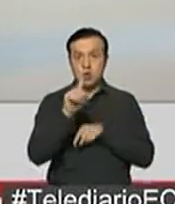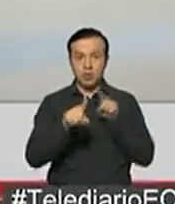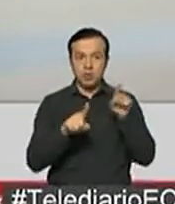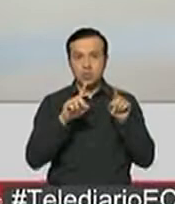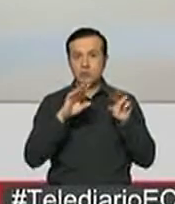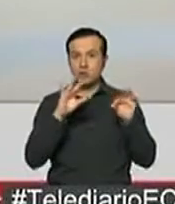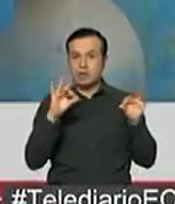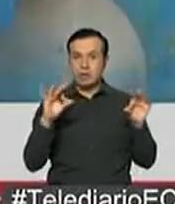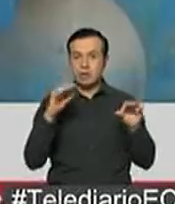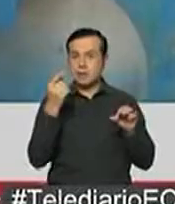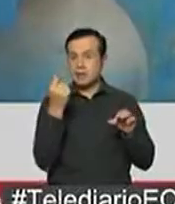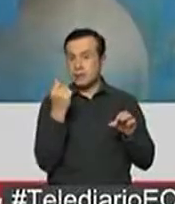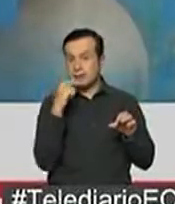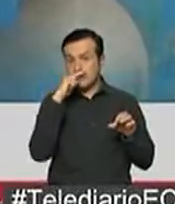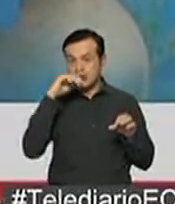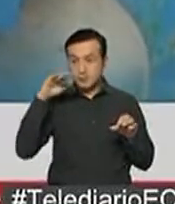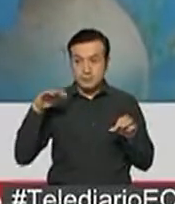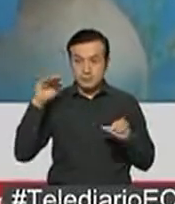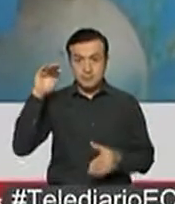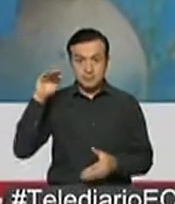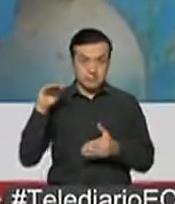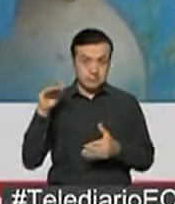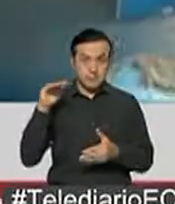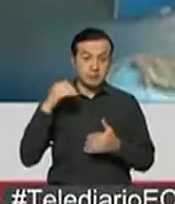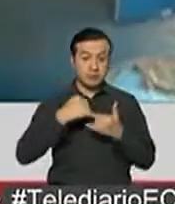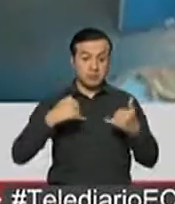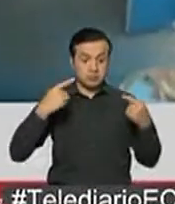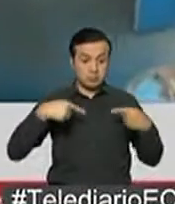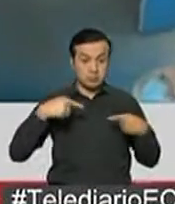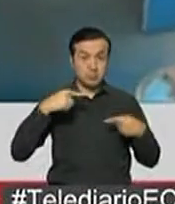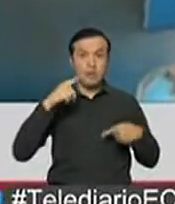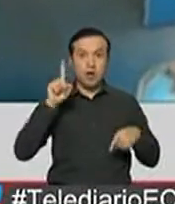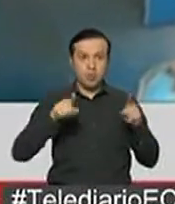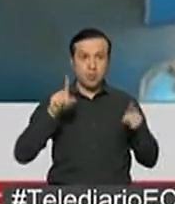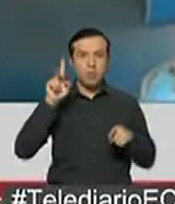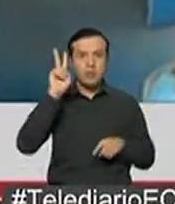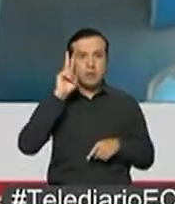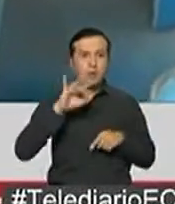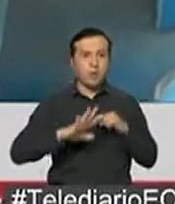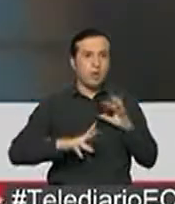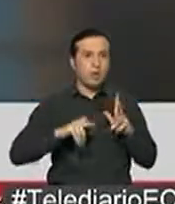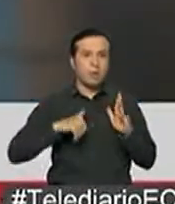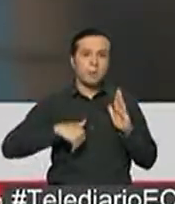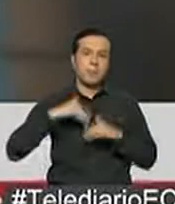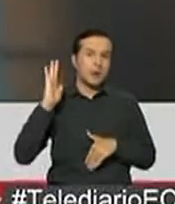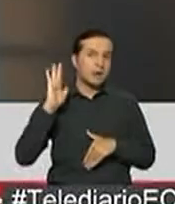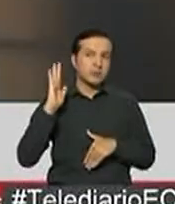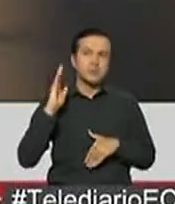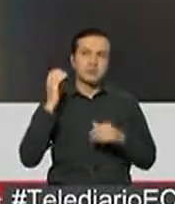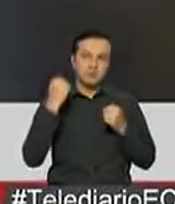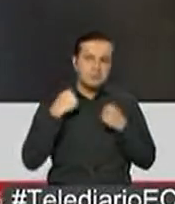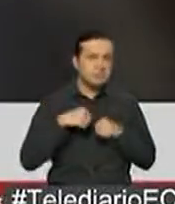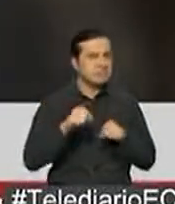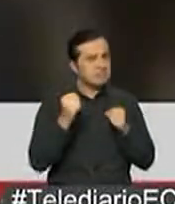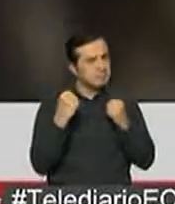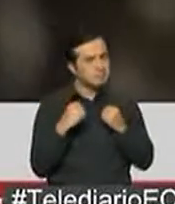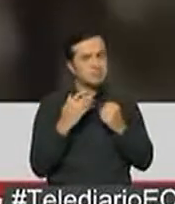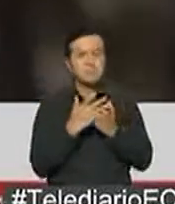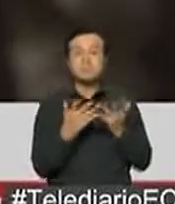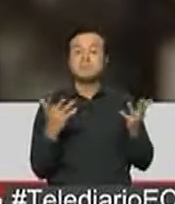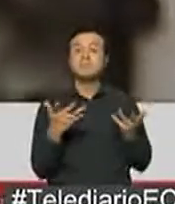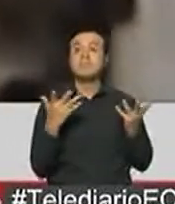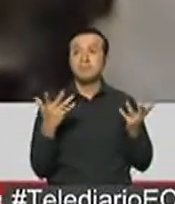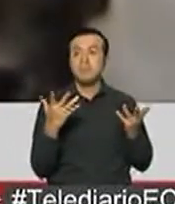cantidad y presión las provincias fronterizas son los lugares en donde el contrabando de los combustibles es más intenso uno de los esfuerzos para combatir este mal es la